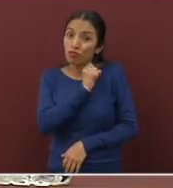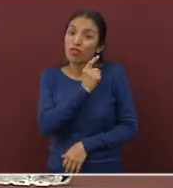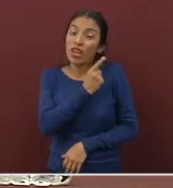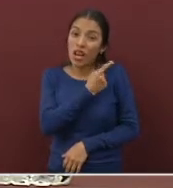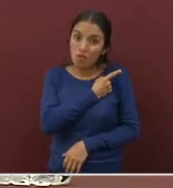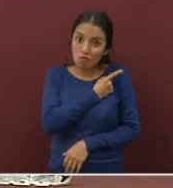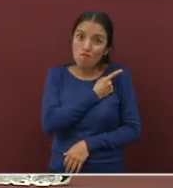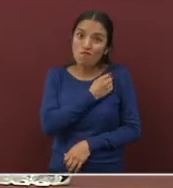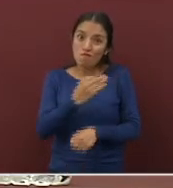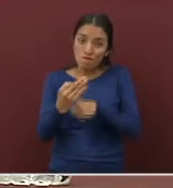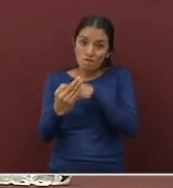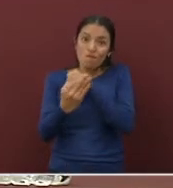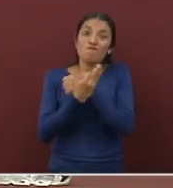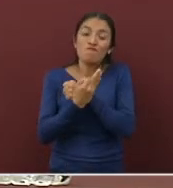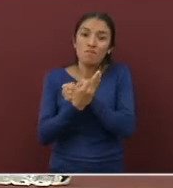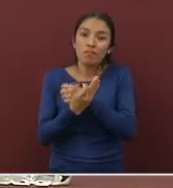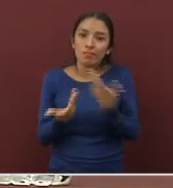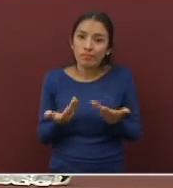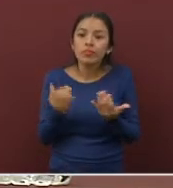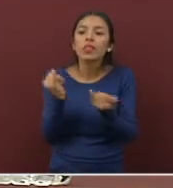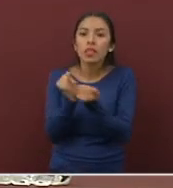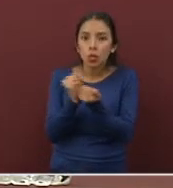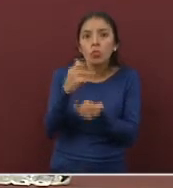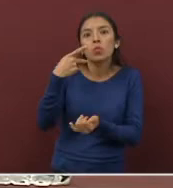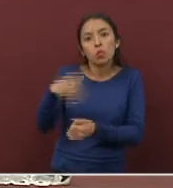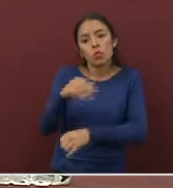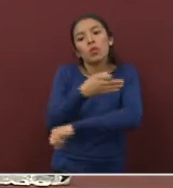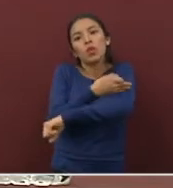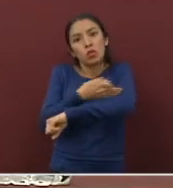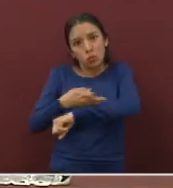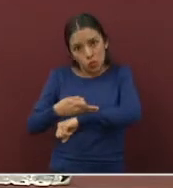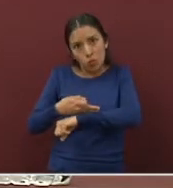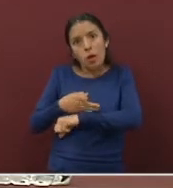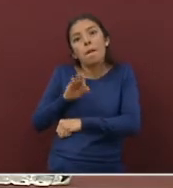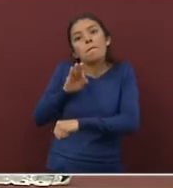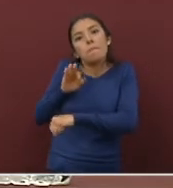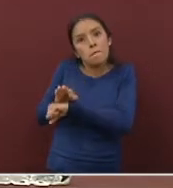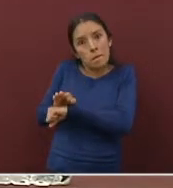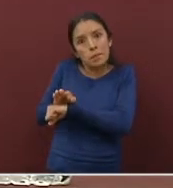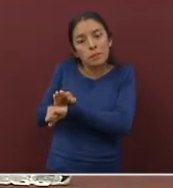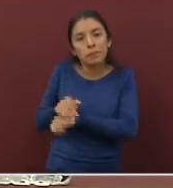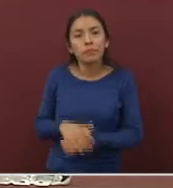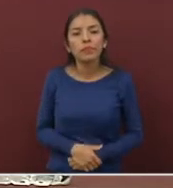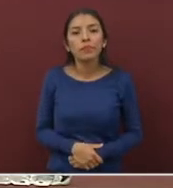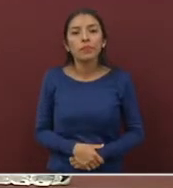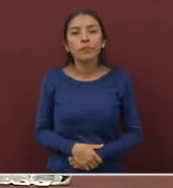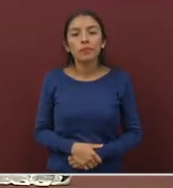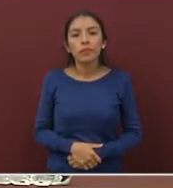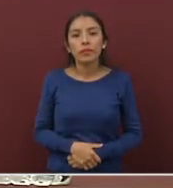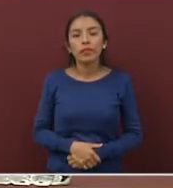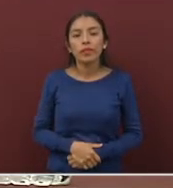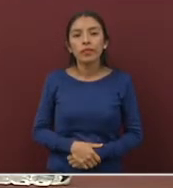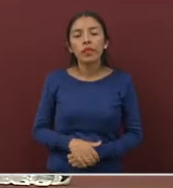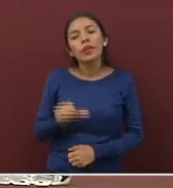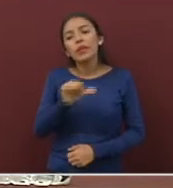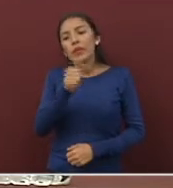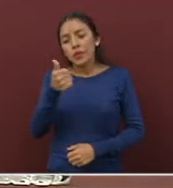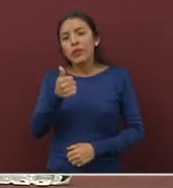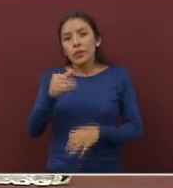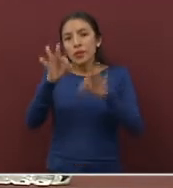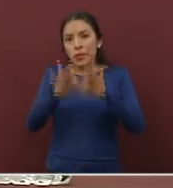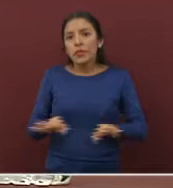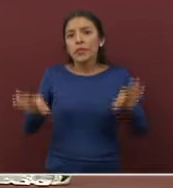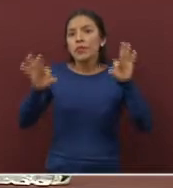así como la de sus familiares algo más que también quiero recordarles esta noche es que